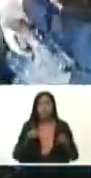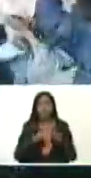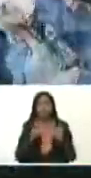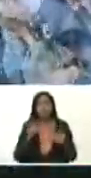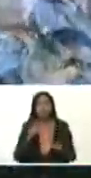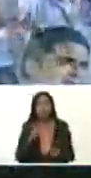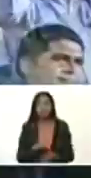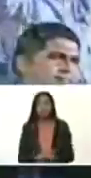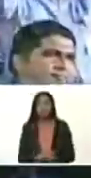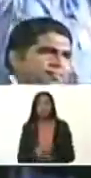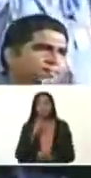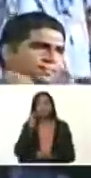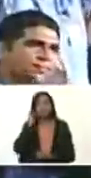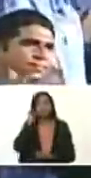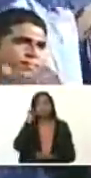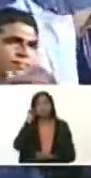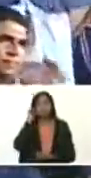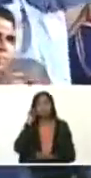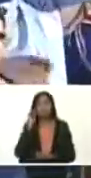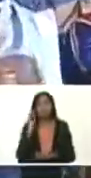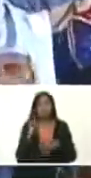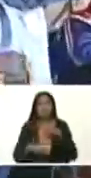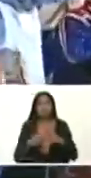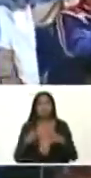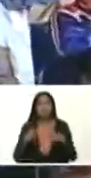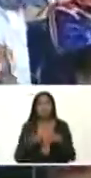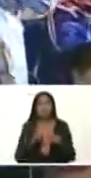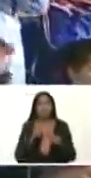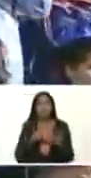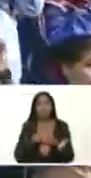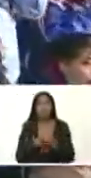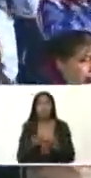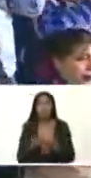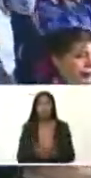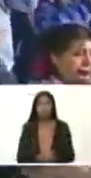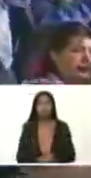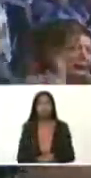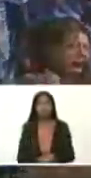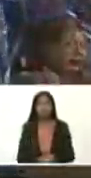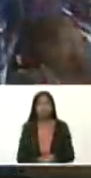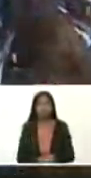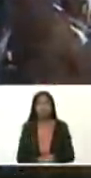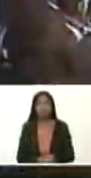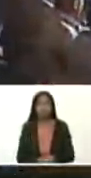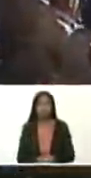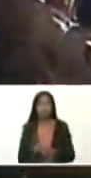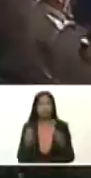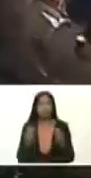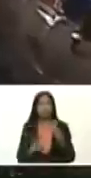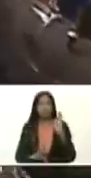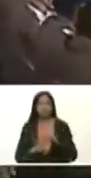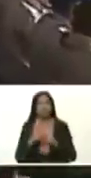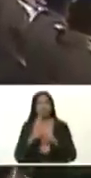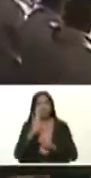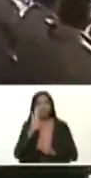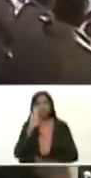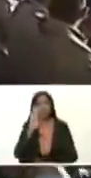Guayana Socialista, productiva, soberana, muy avanzada.